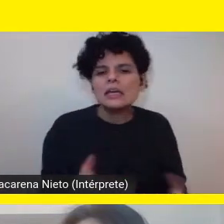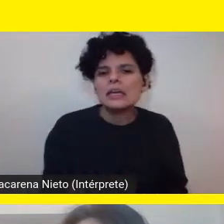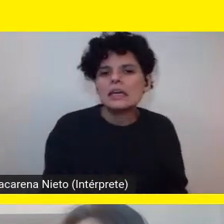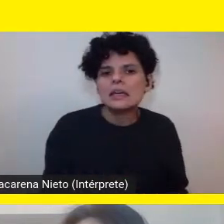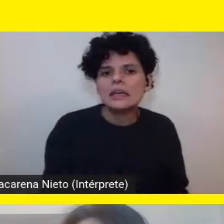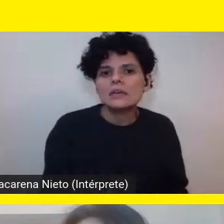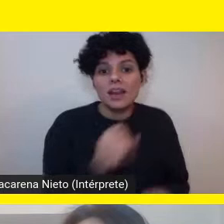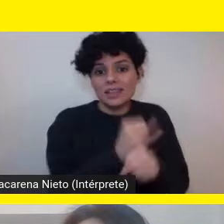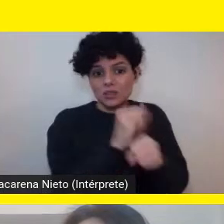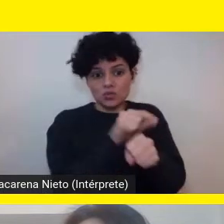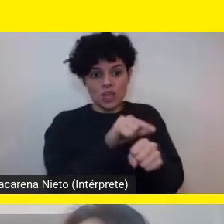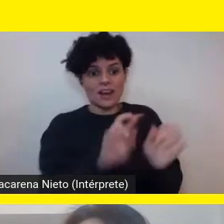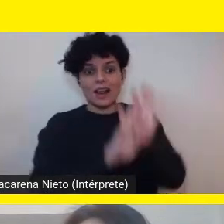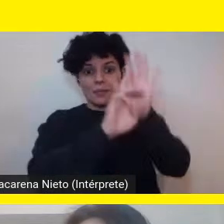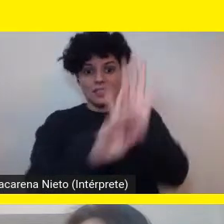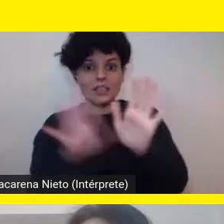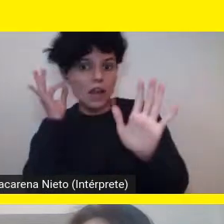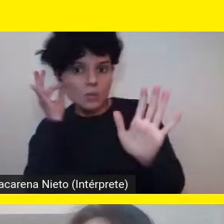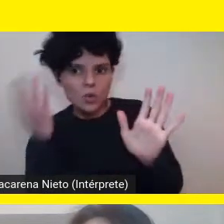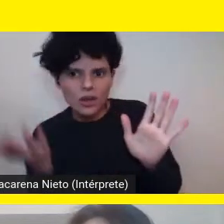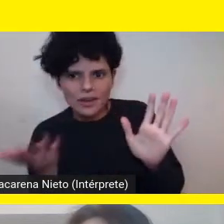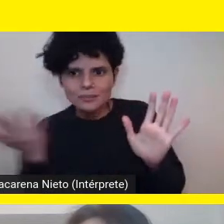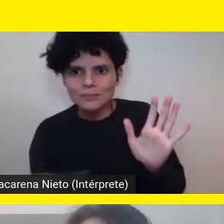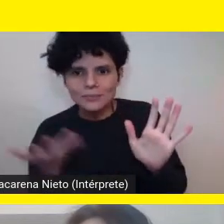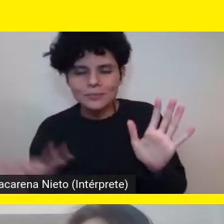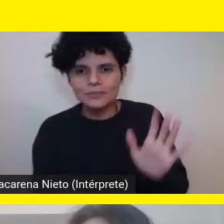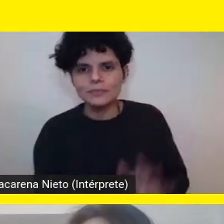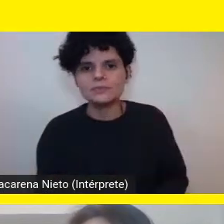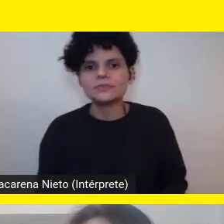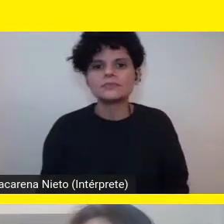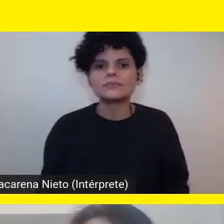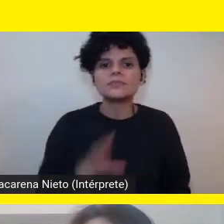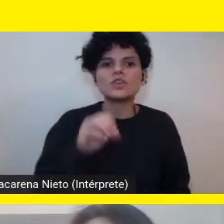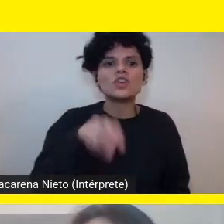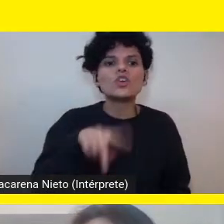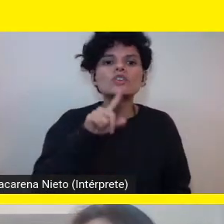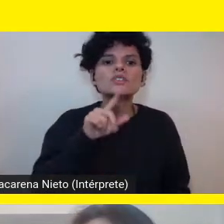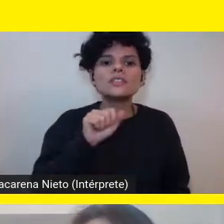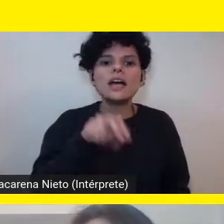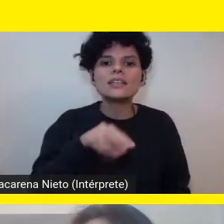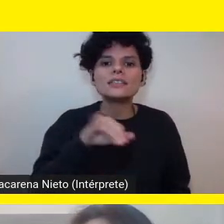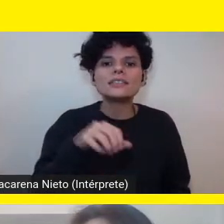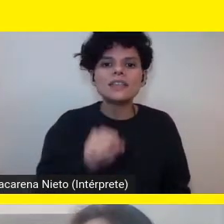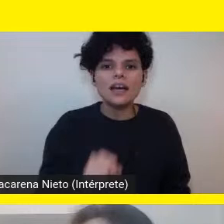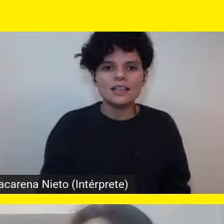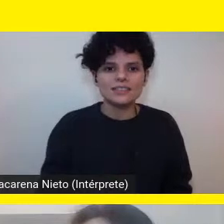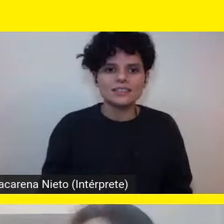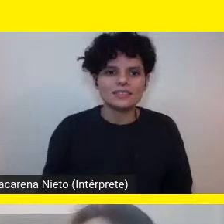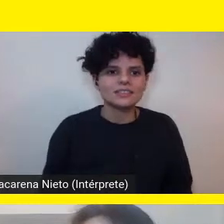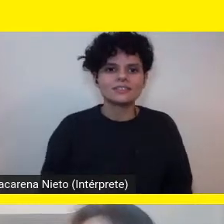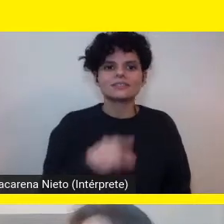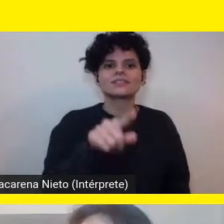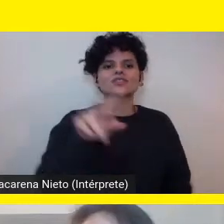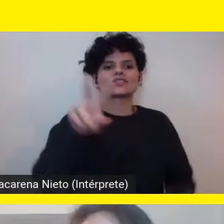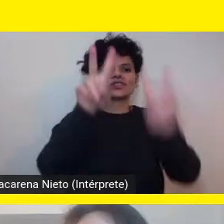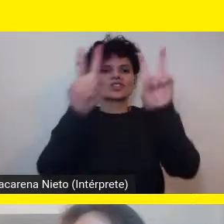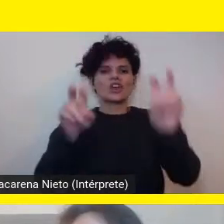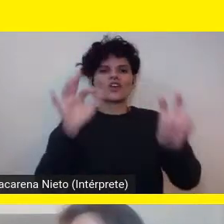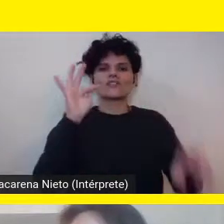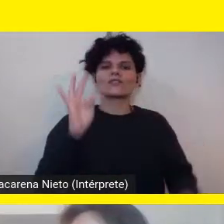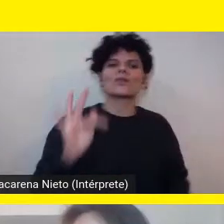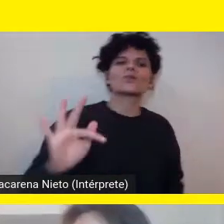mujer. Muchas gracias, Aide. Constanza, te queda referirte al futuro. Al